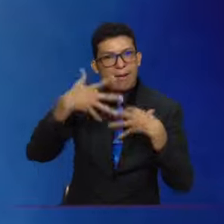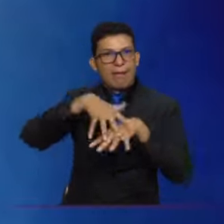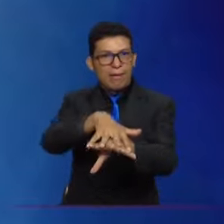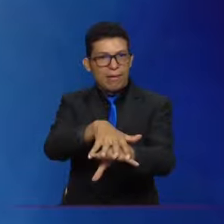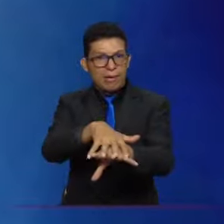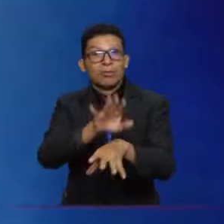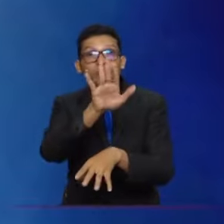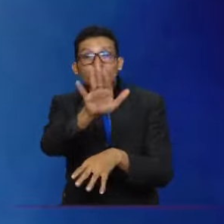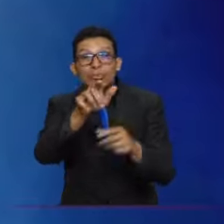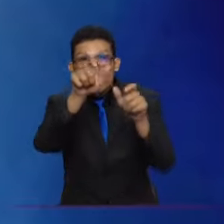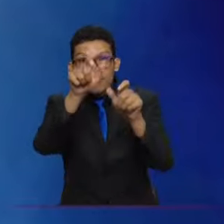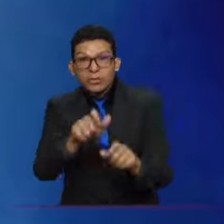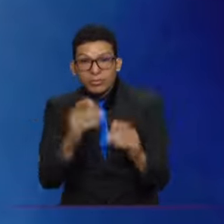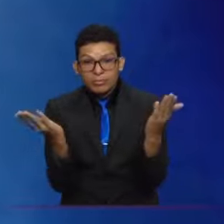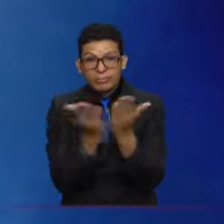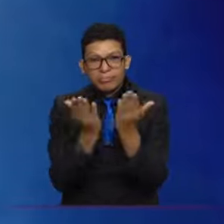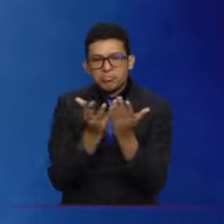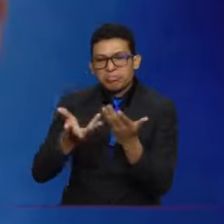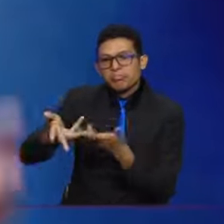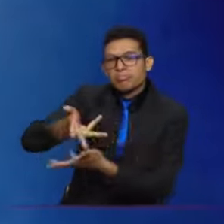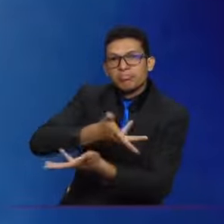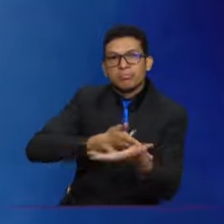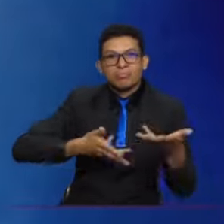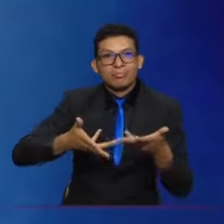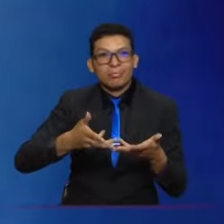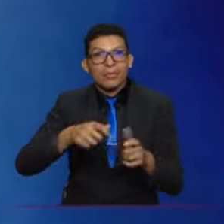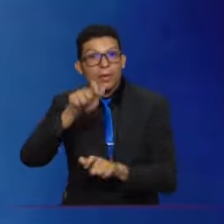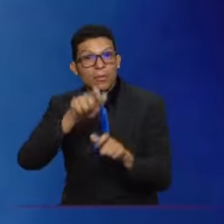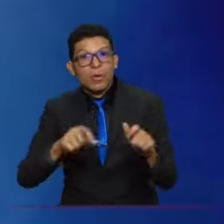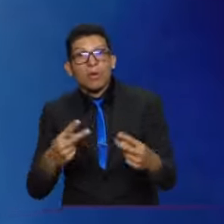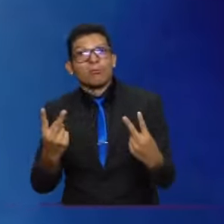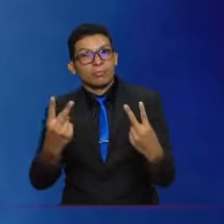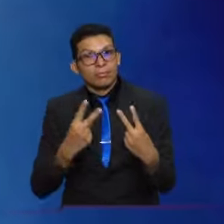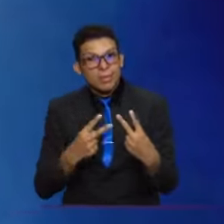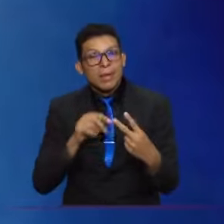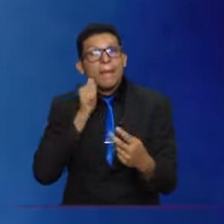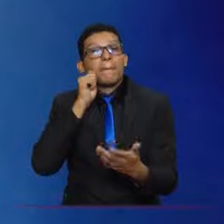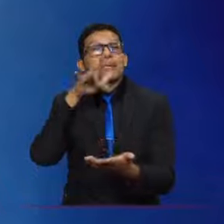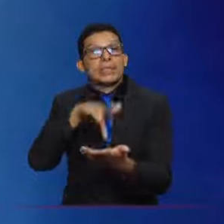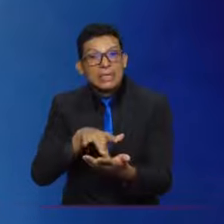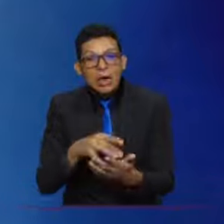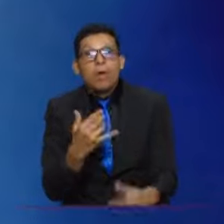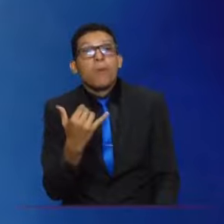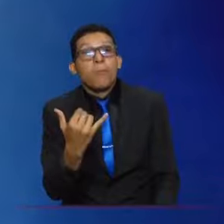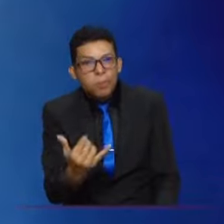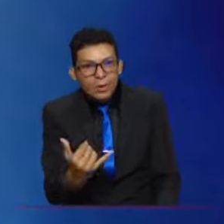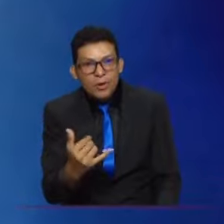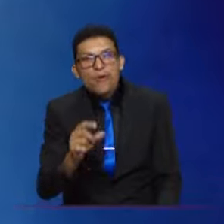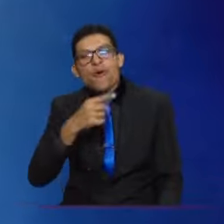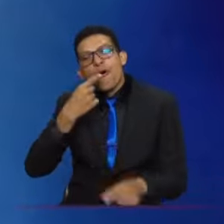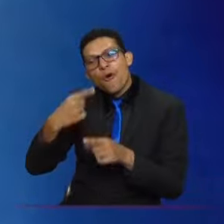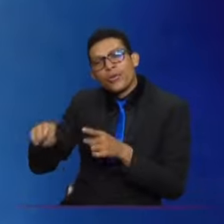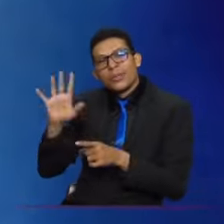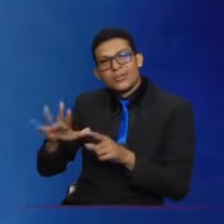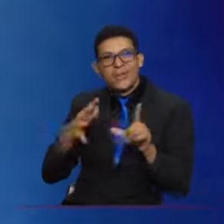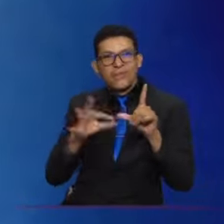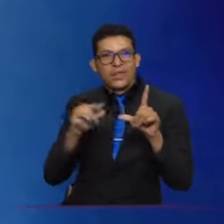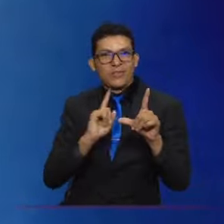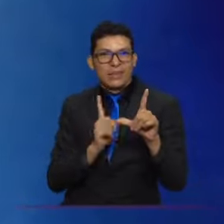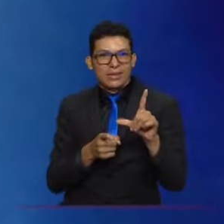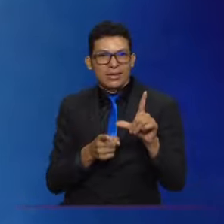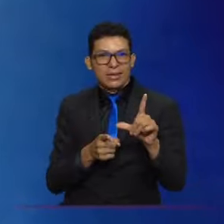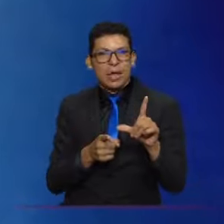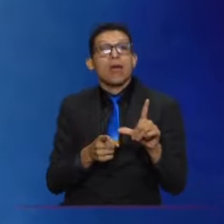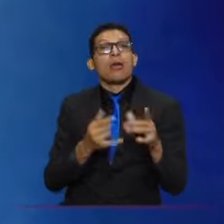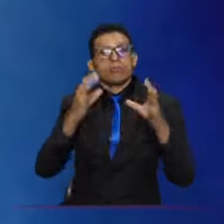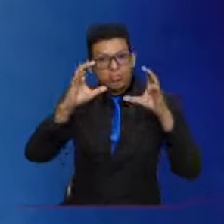el estudiante está compartiendo con personas que están viendo el módulo presencialmente y otros están entrando virtualmente, pero la